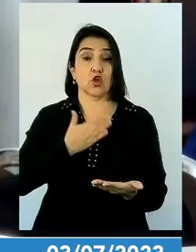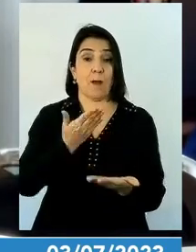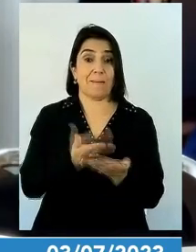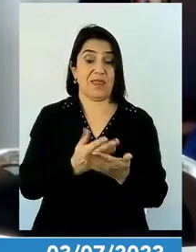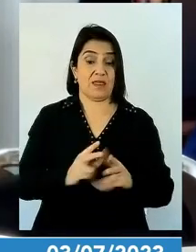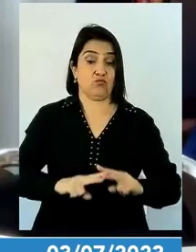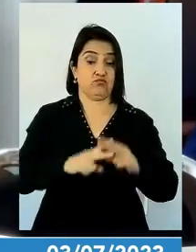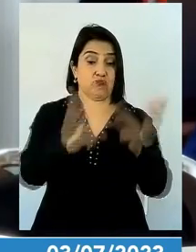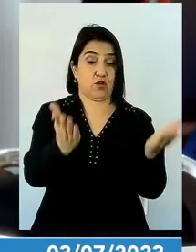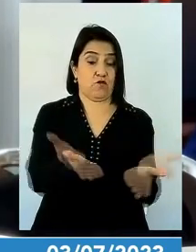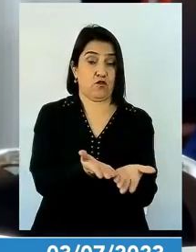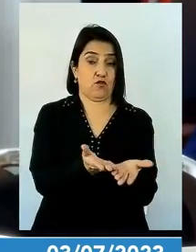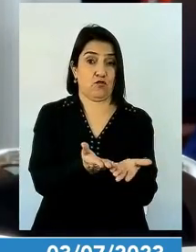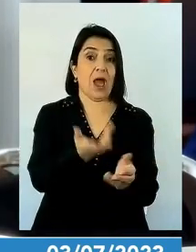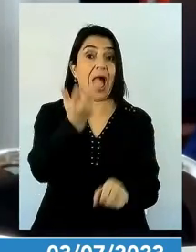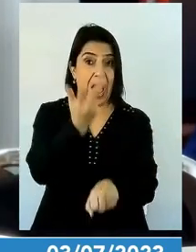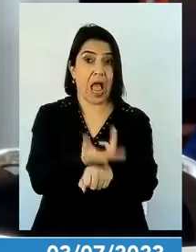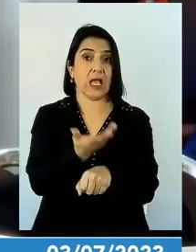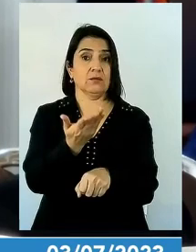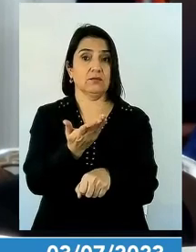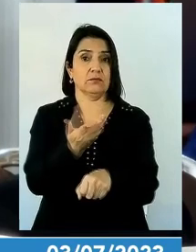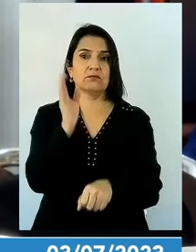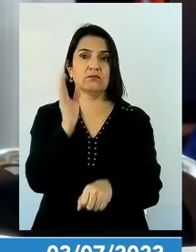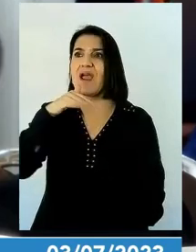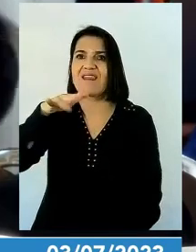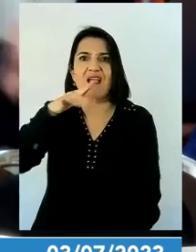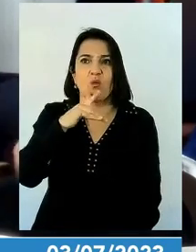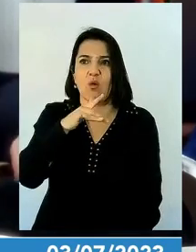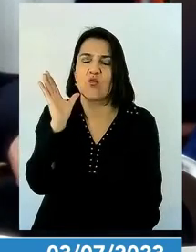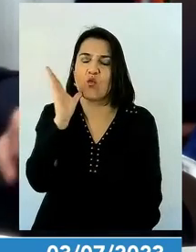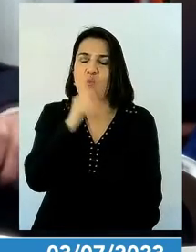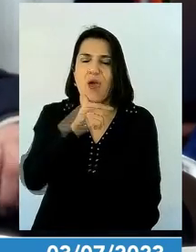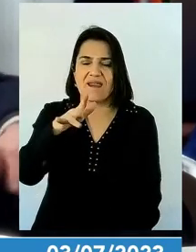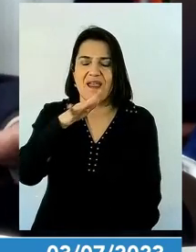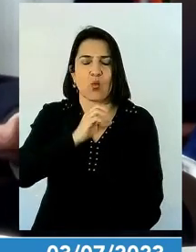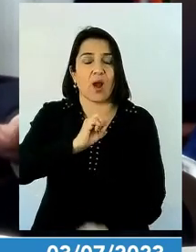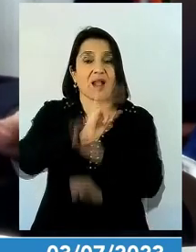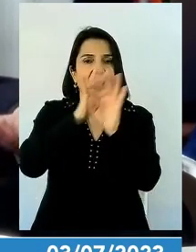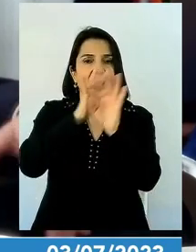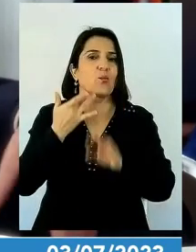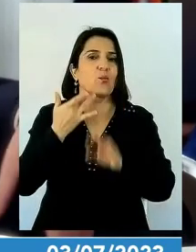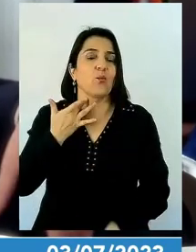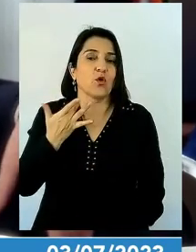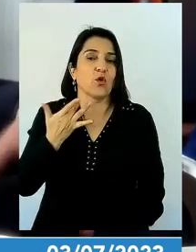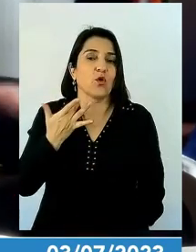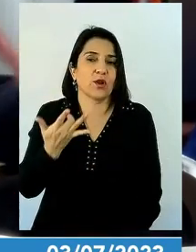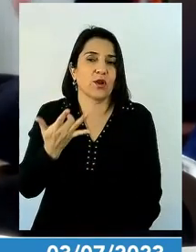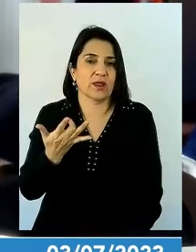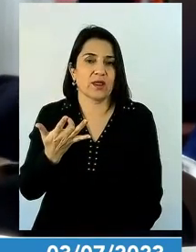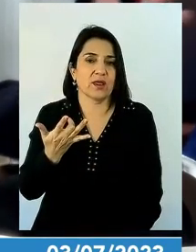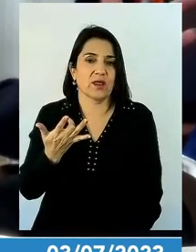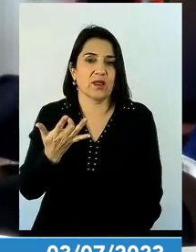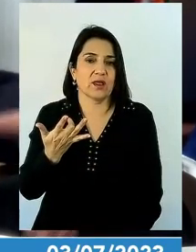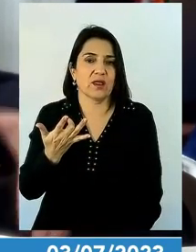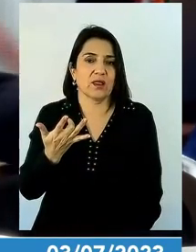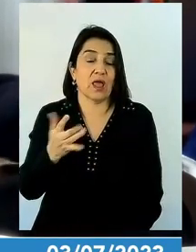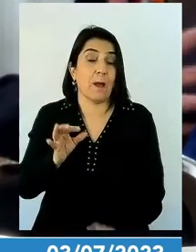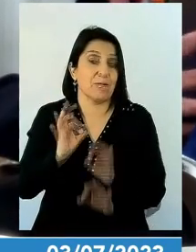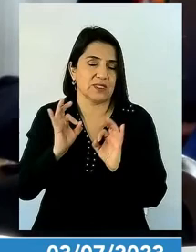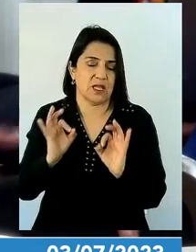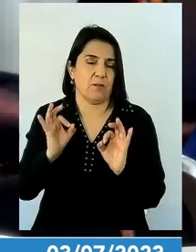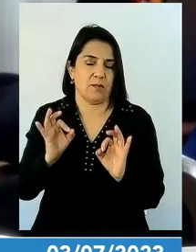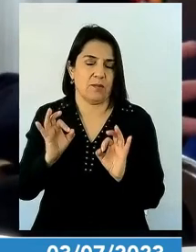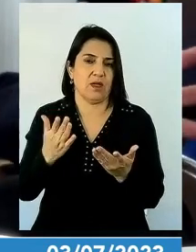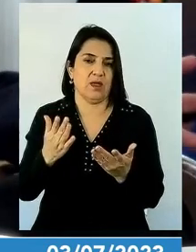infraestructura, no hay agua. Y no hay agua claramente por efecto fundamentalmente de la situación climática, 13 años